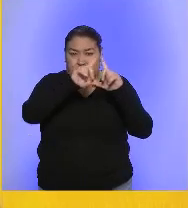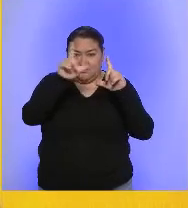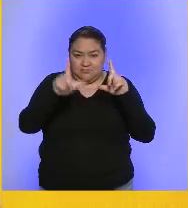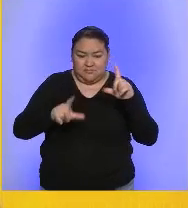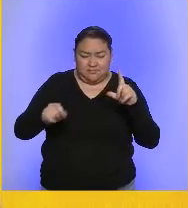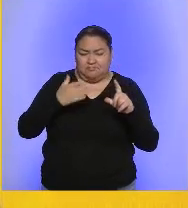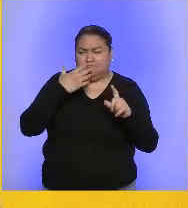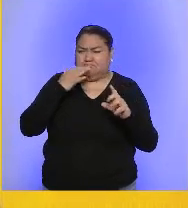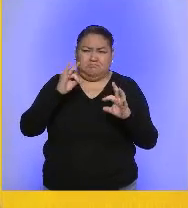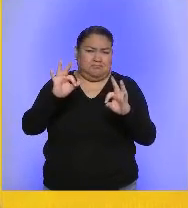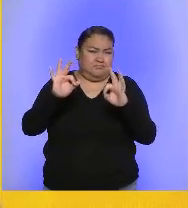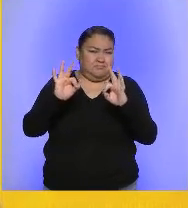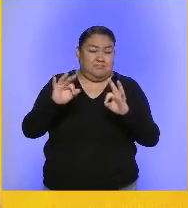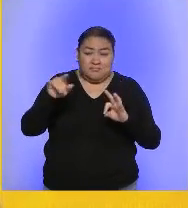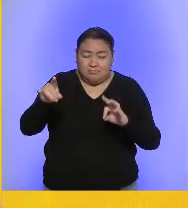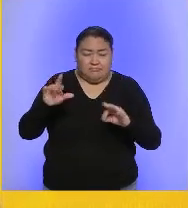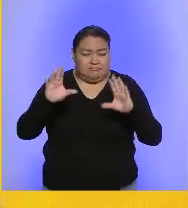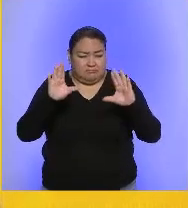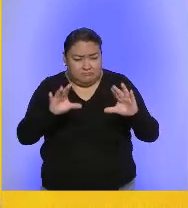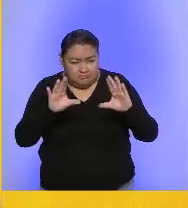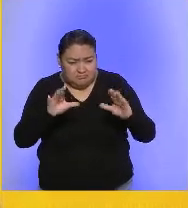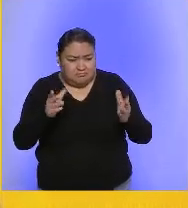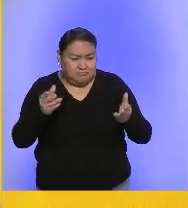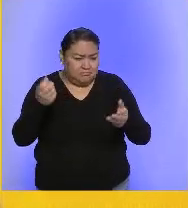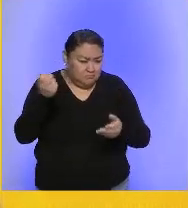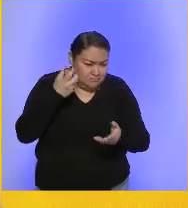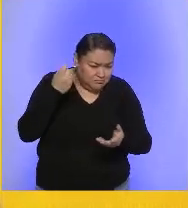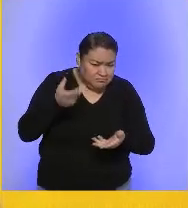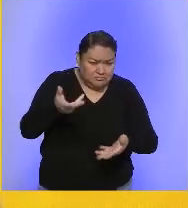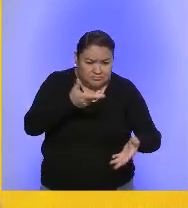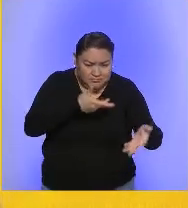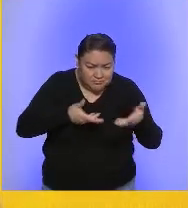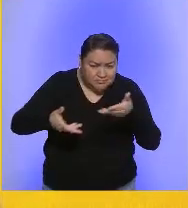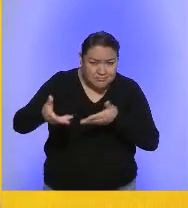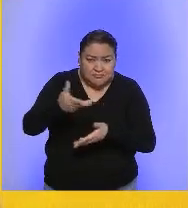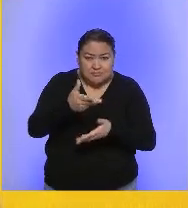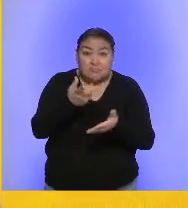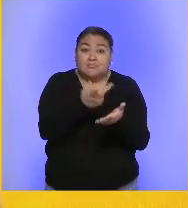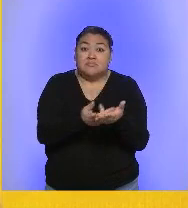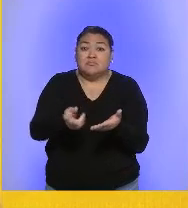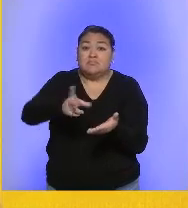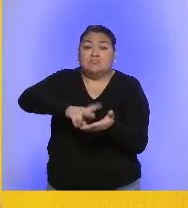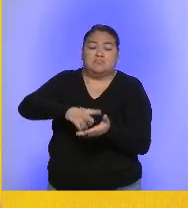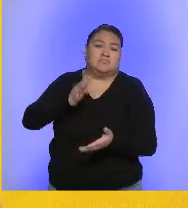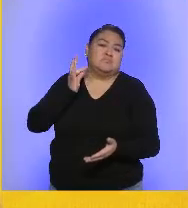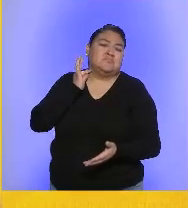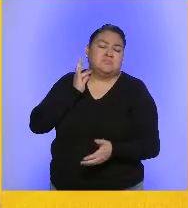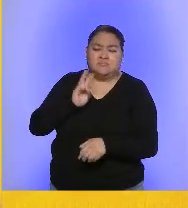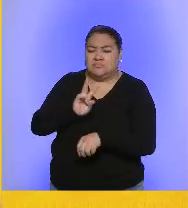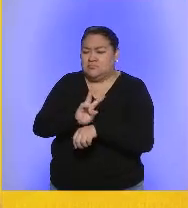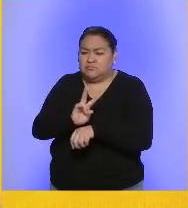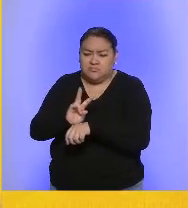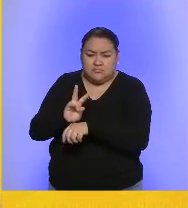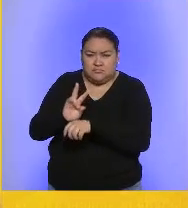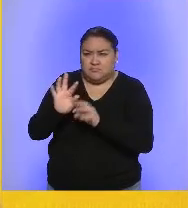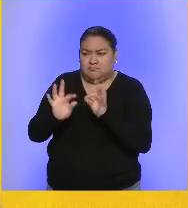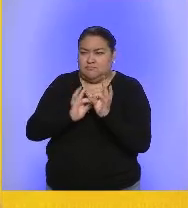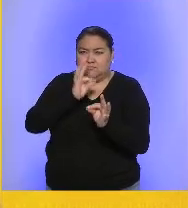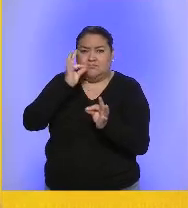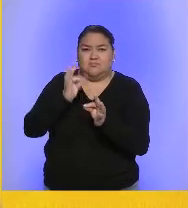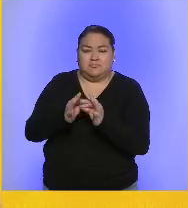sino en la Procuración de Justicia. Desde luego, mi admiración y reconocimiento